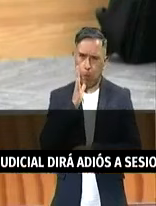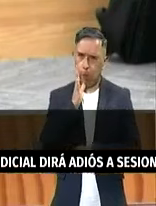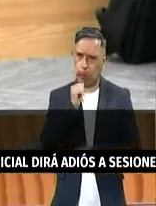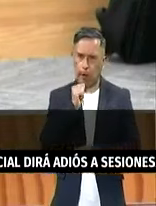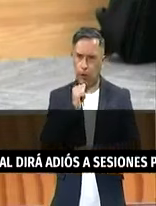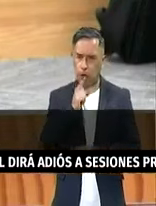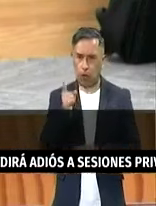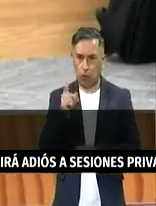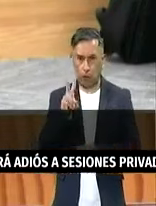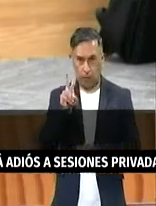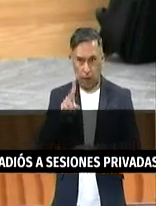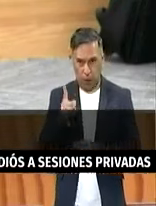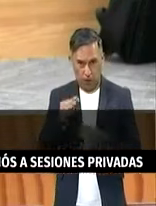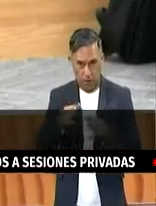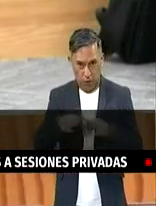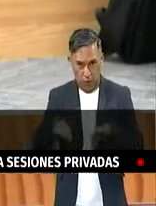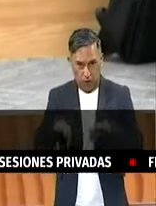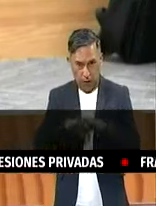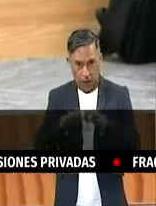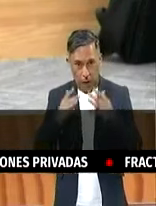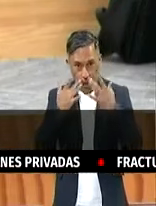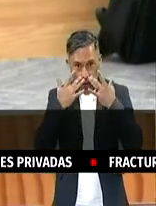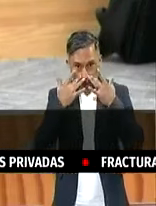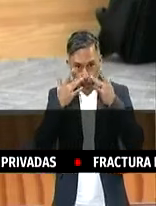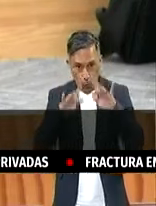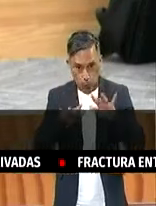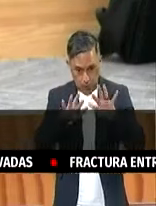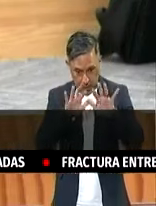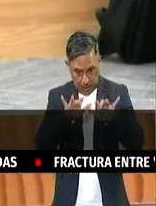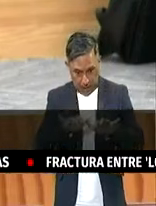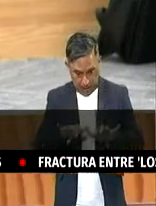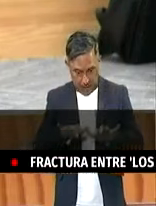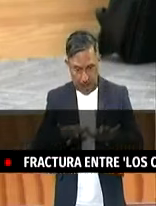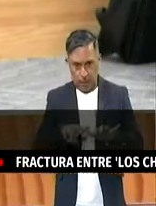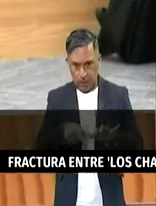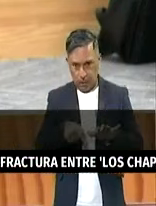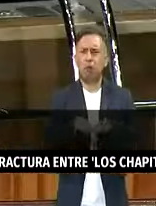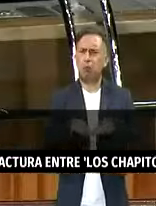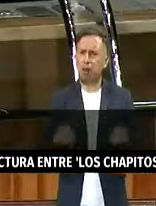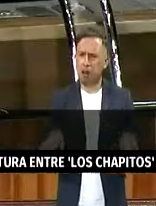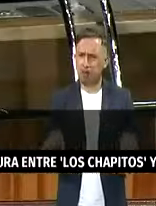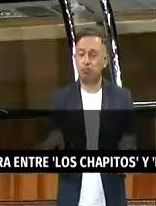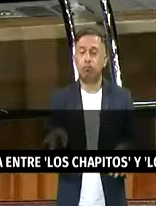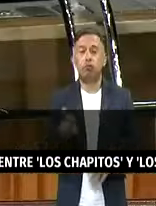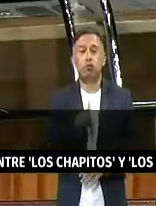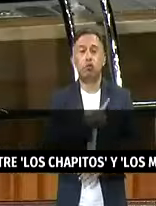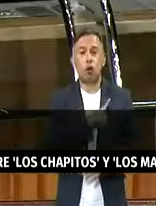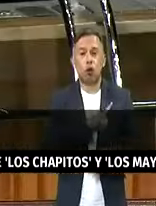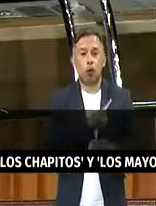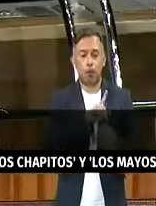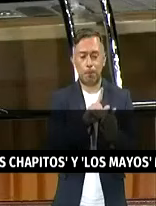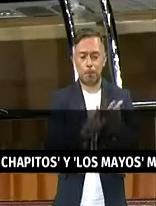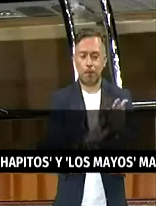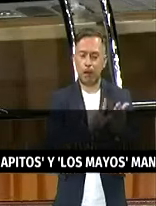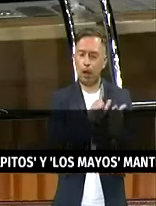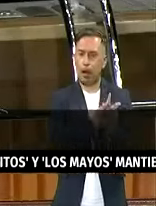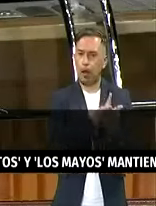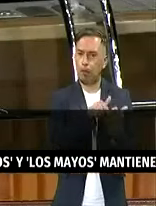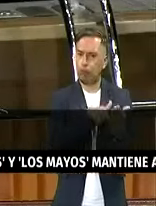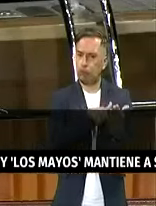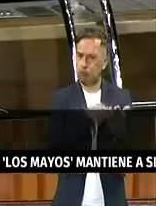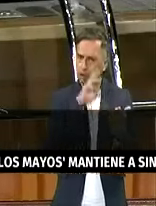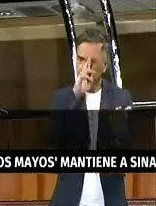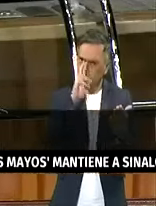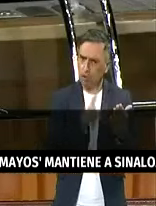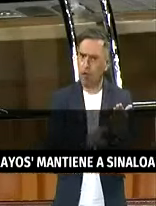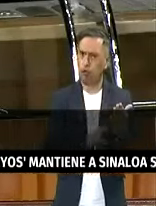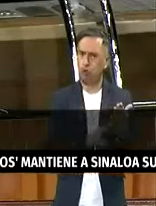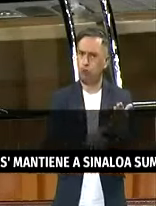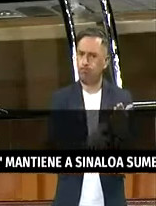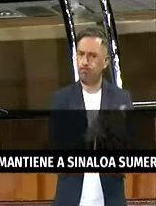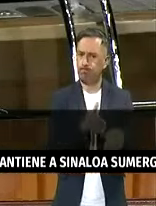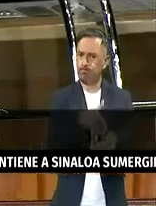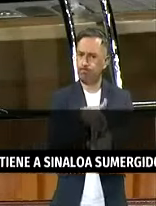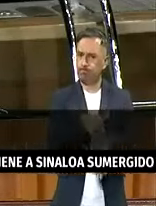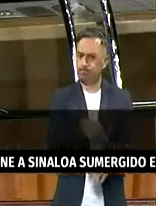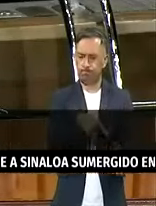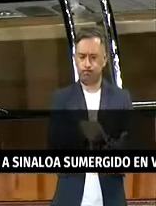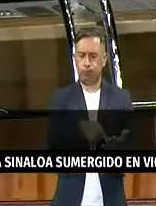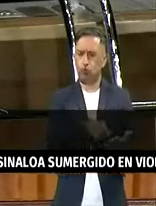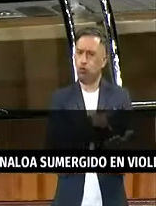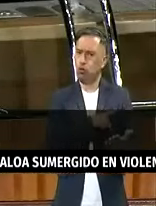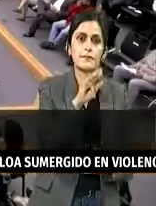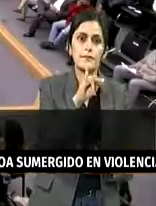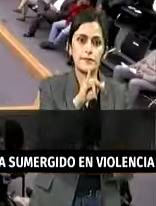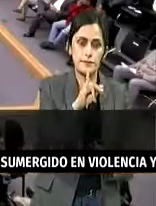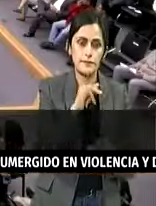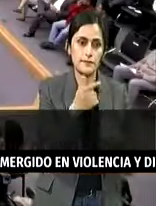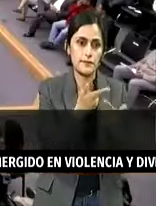texto constitucional y sí, en este proyecto Morena dispondría de mayoría absoluta por sí